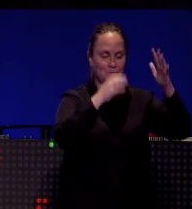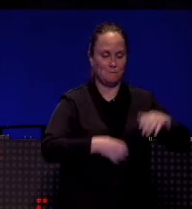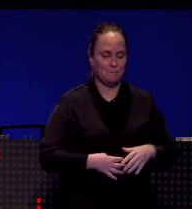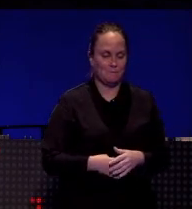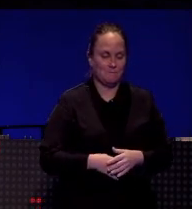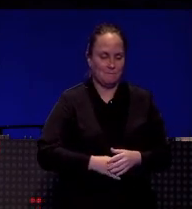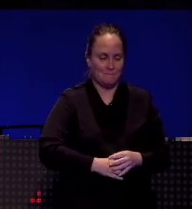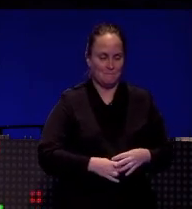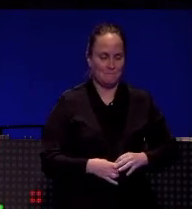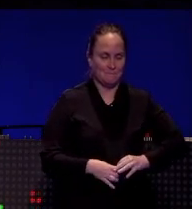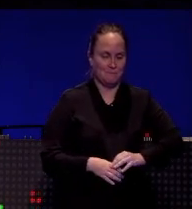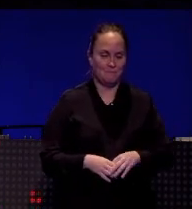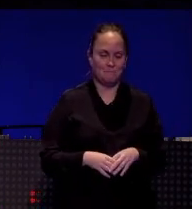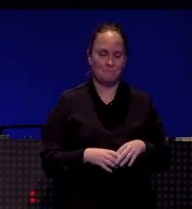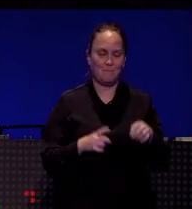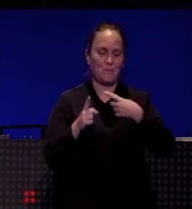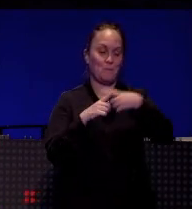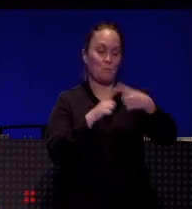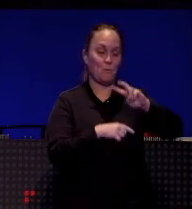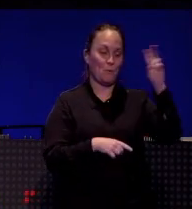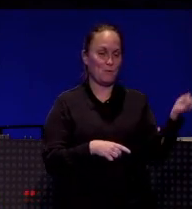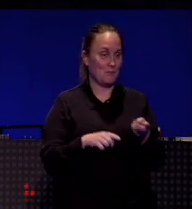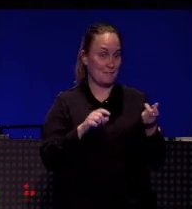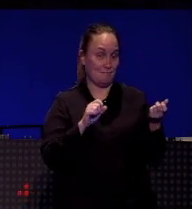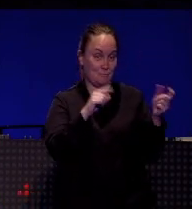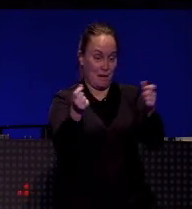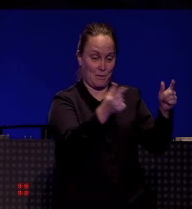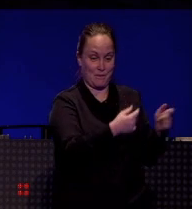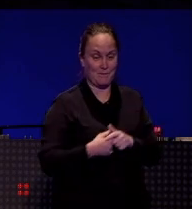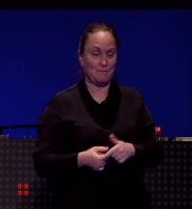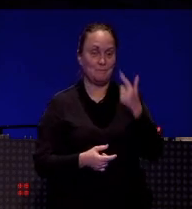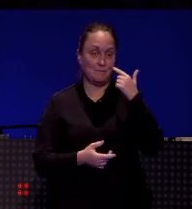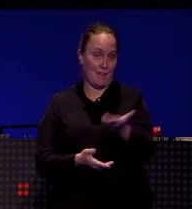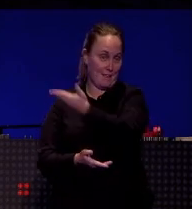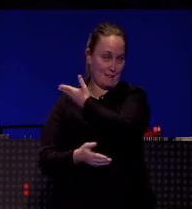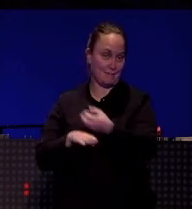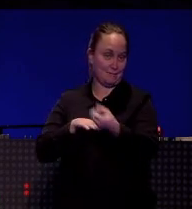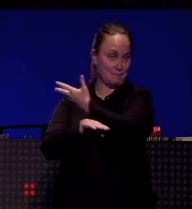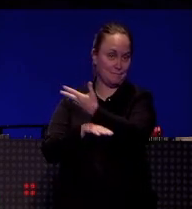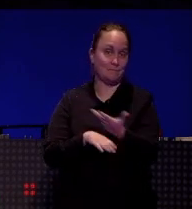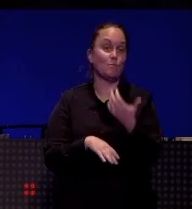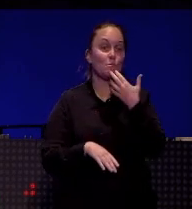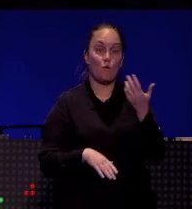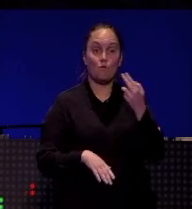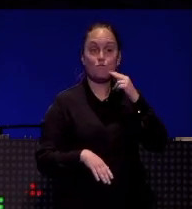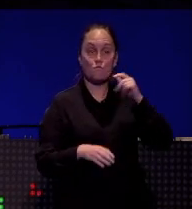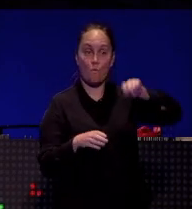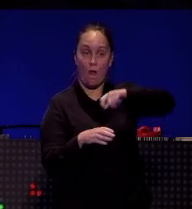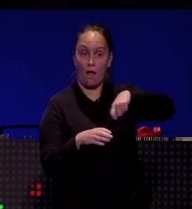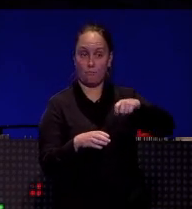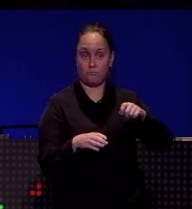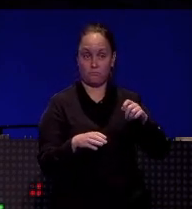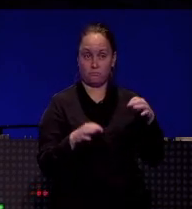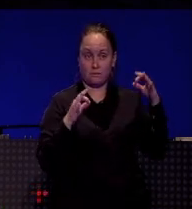luego me llegaron otros productos similares que se han visto por aquí detrás antes como cola cao que he tenido toda la vida en